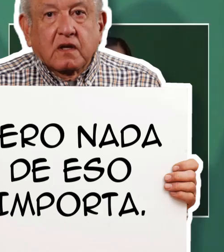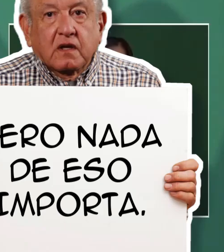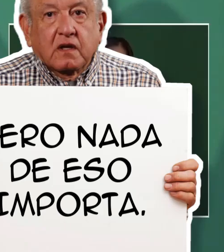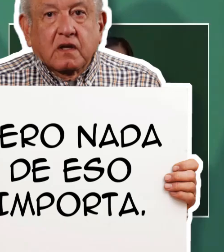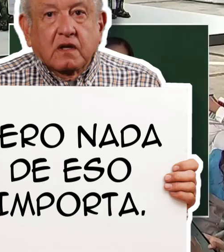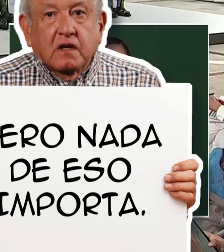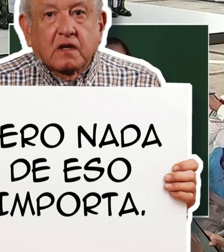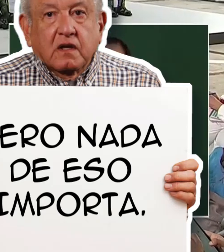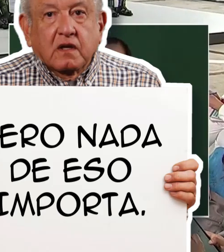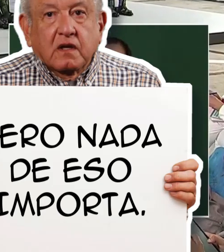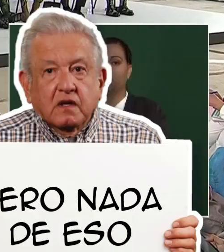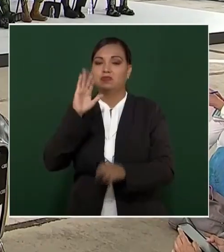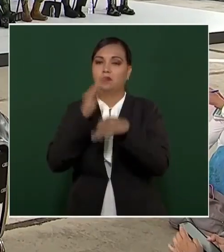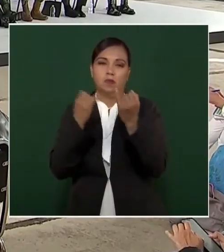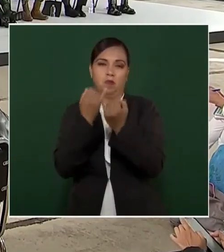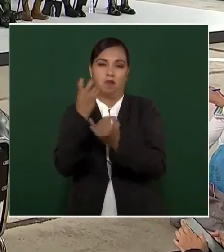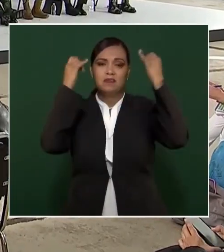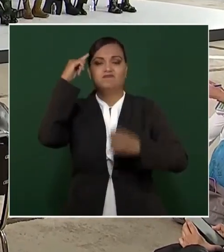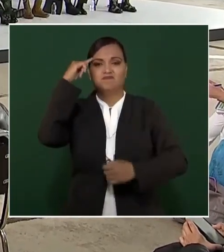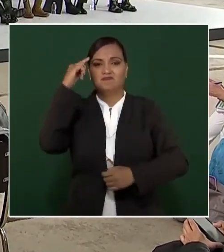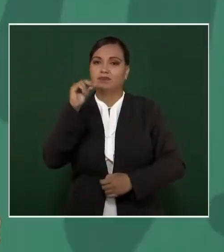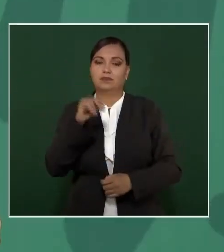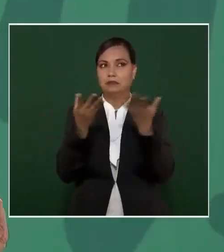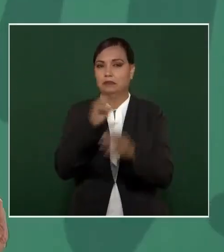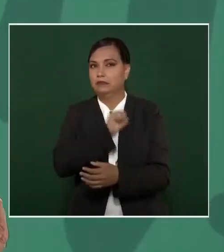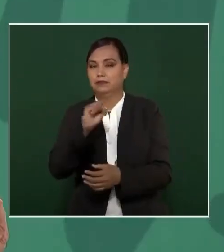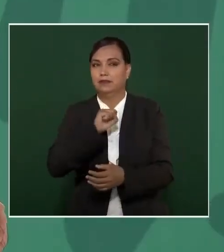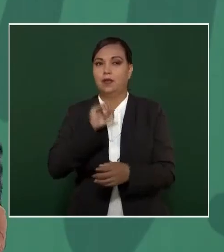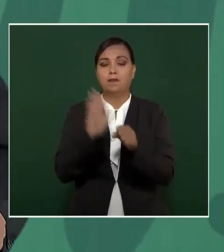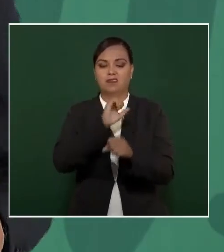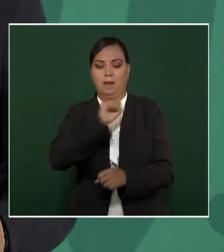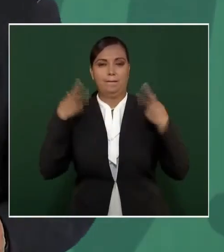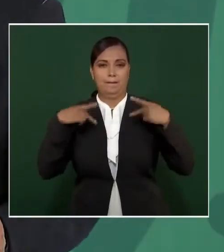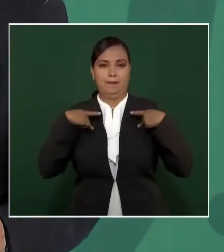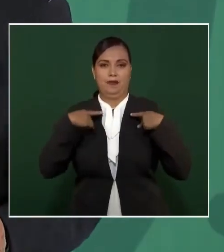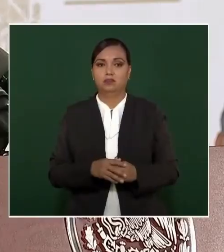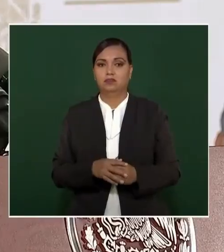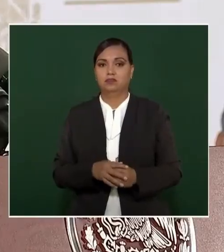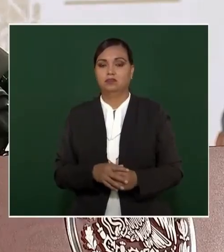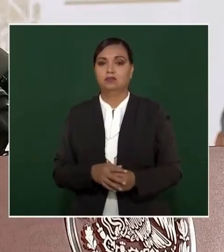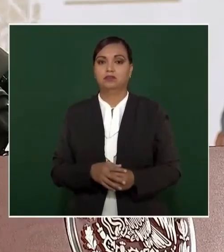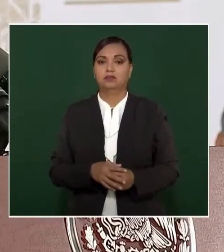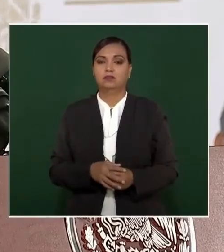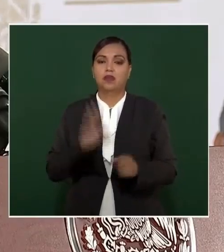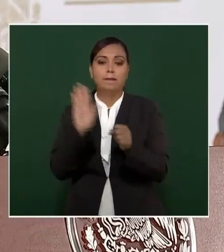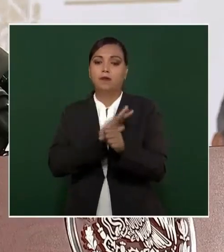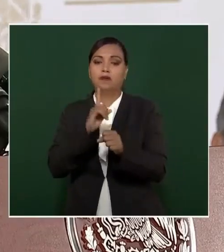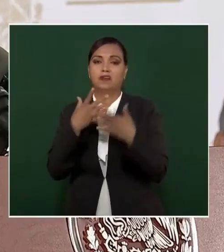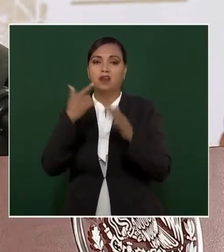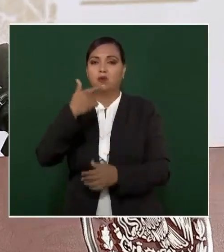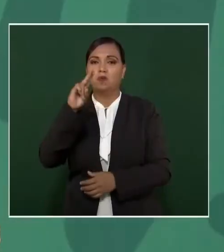conservadores. Porque no todos ellos piensan, sino traman. Son malos de Malolandia. Ya